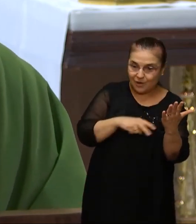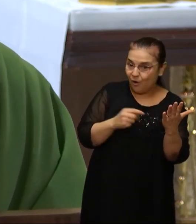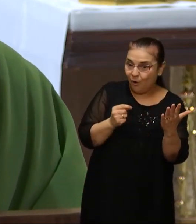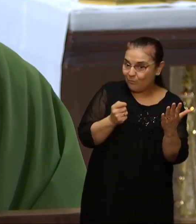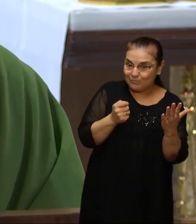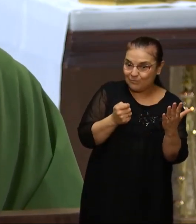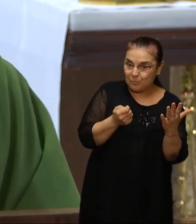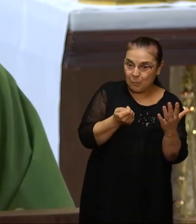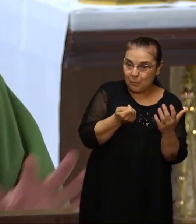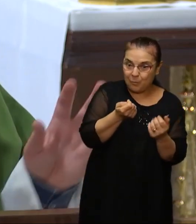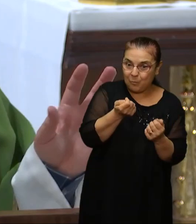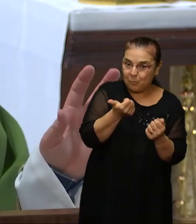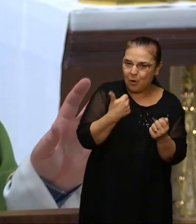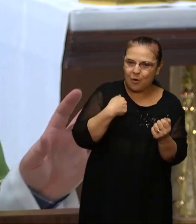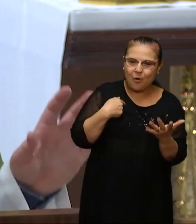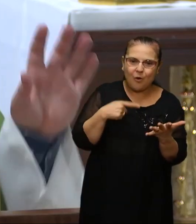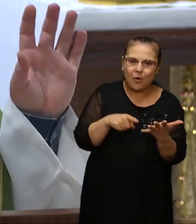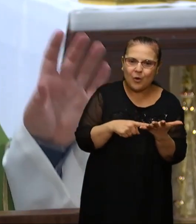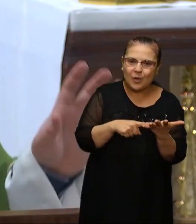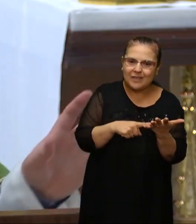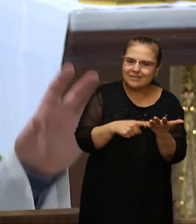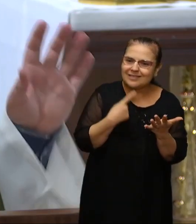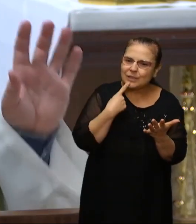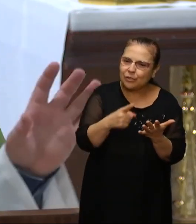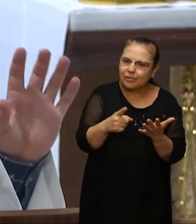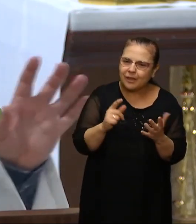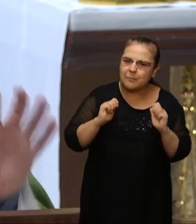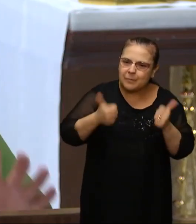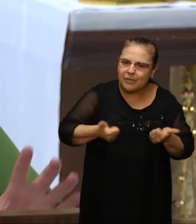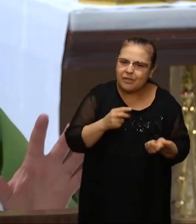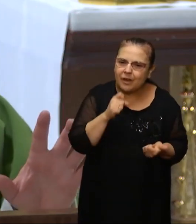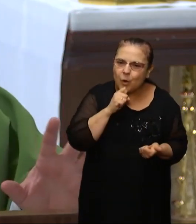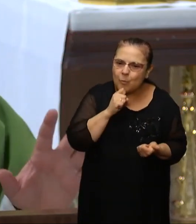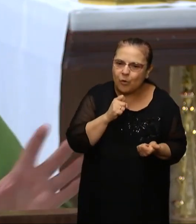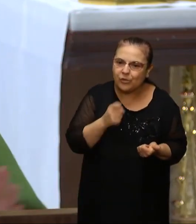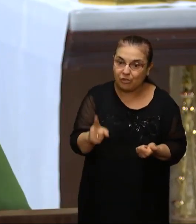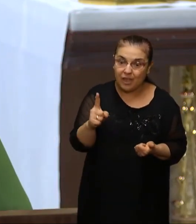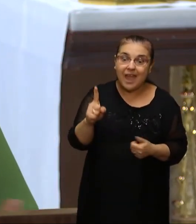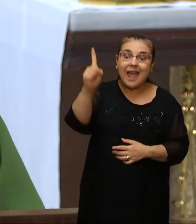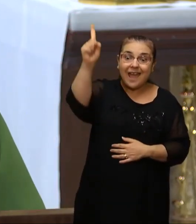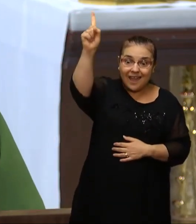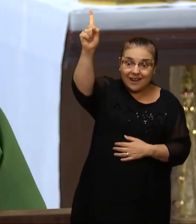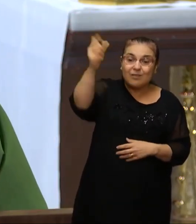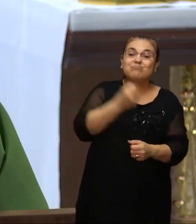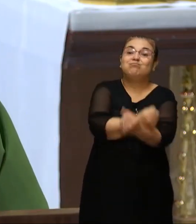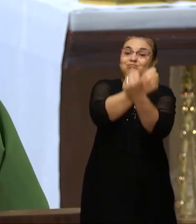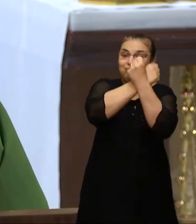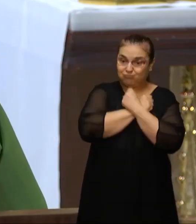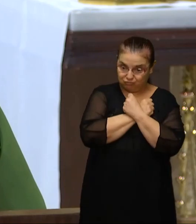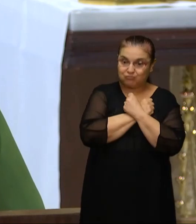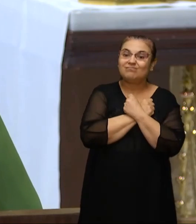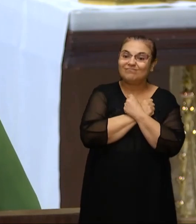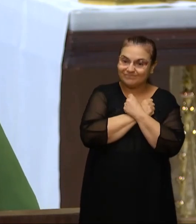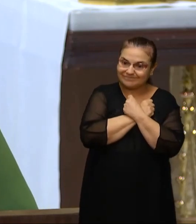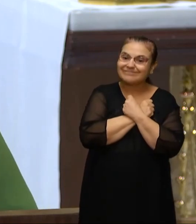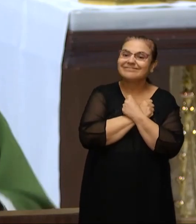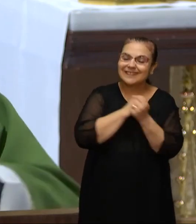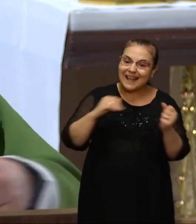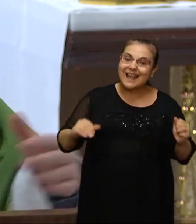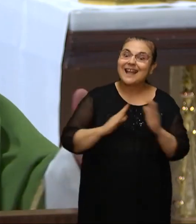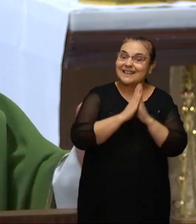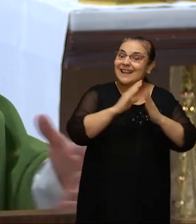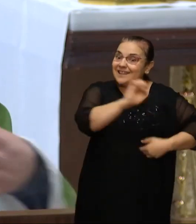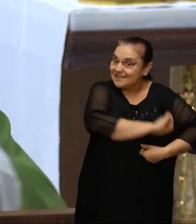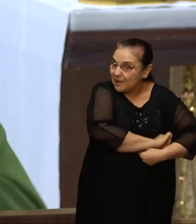encíclica dilexis no empieza con una expresión preciosa él nos amó el Señor nos amó así nos lo recuerda San Pablo y lo